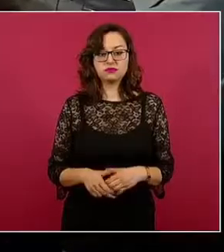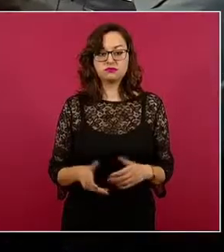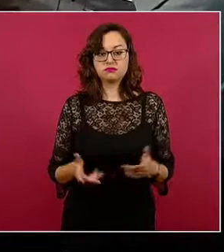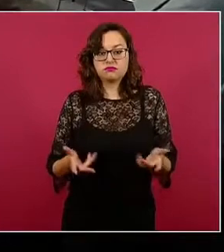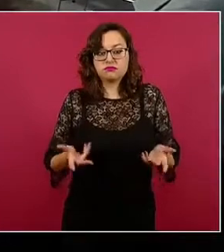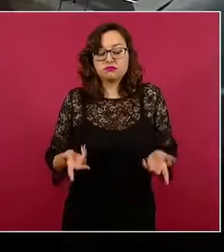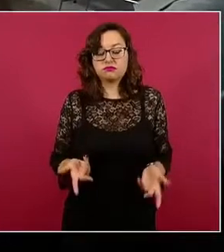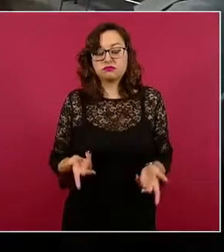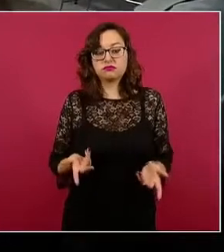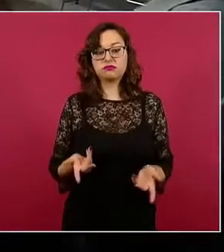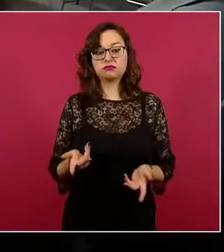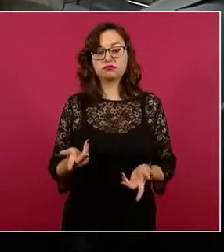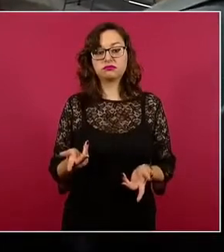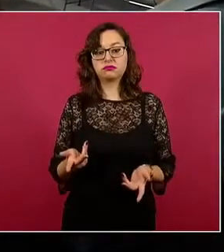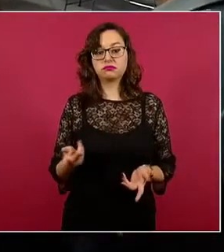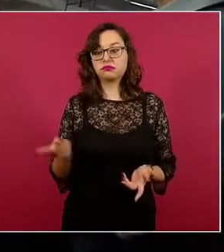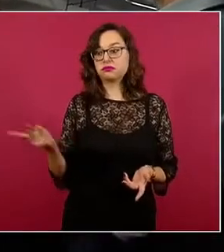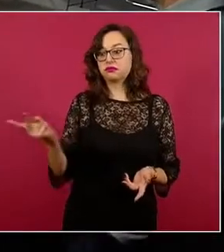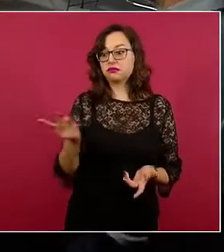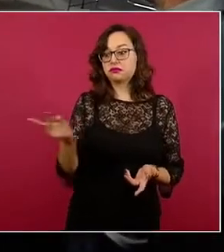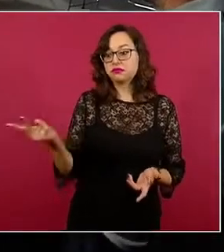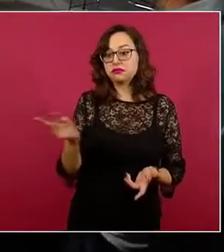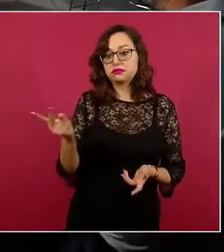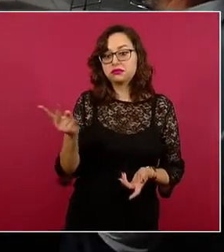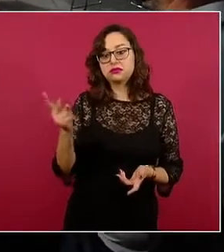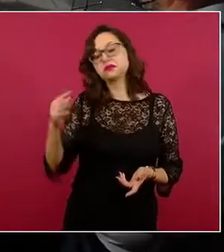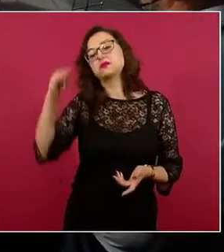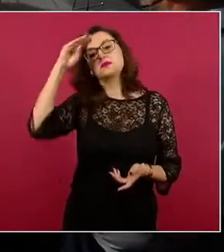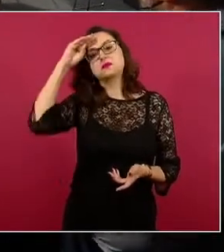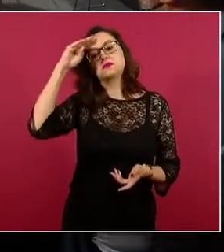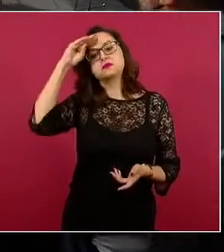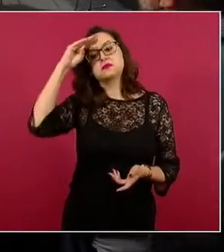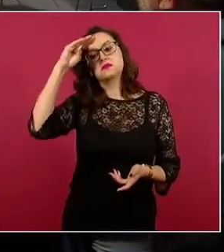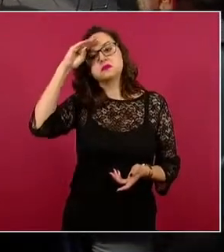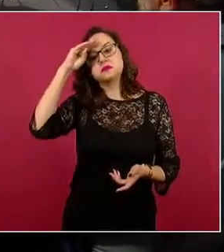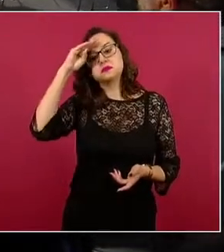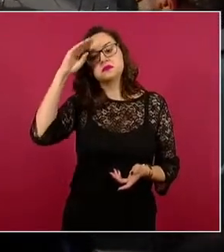posiblemente pensaron que los familiares